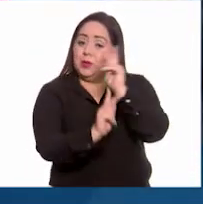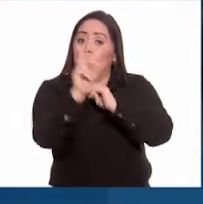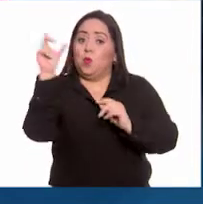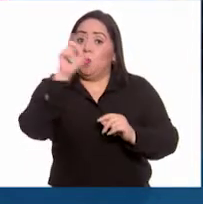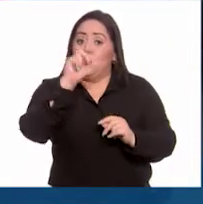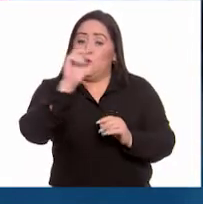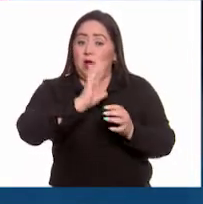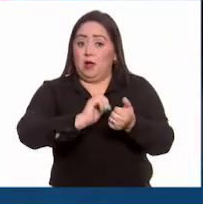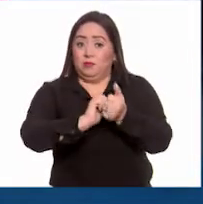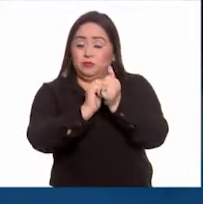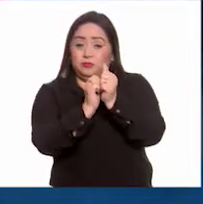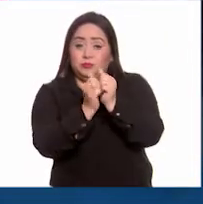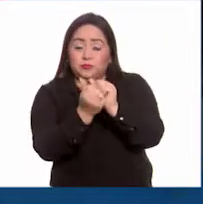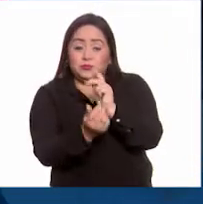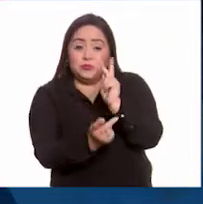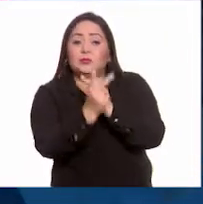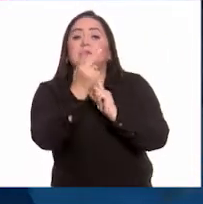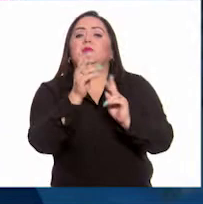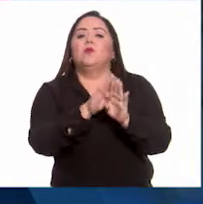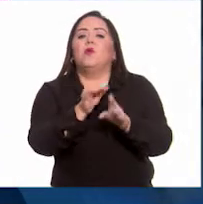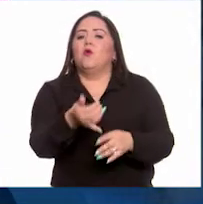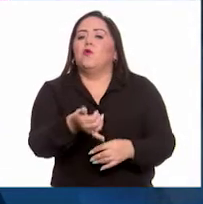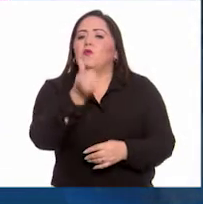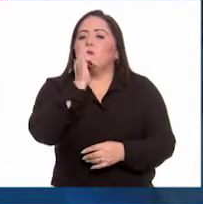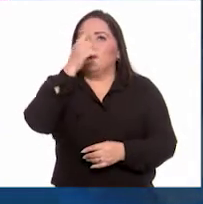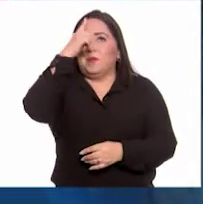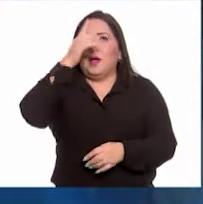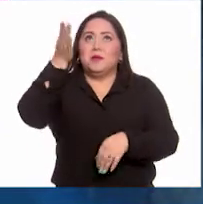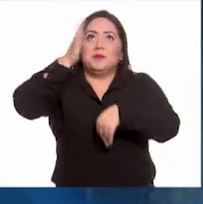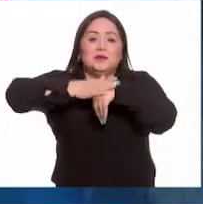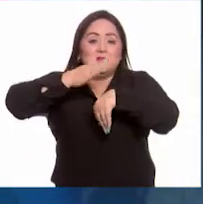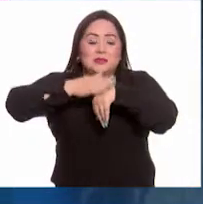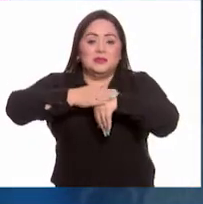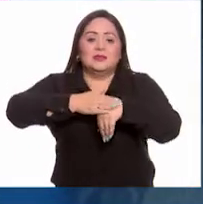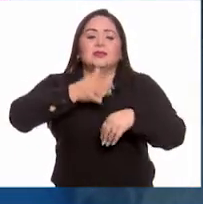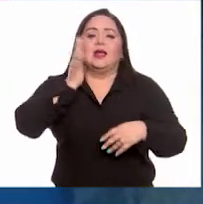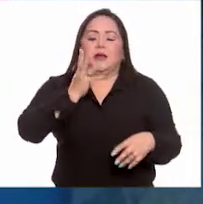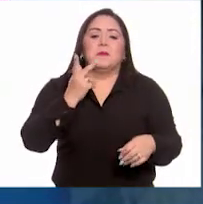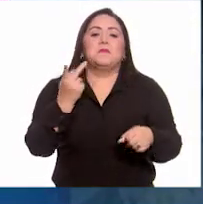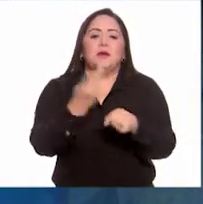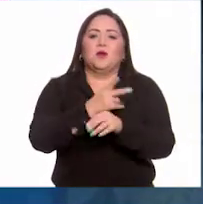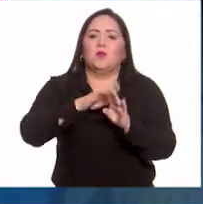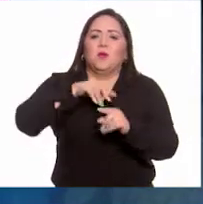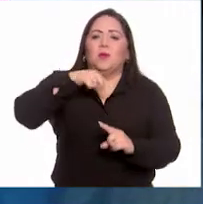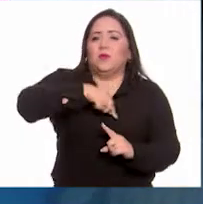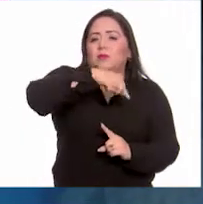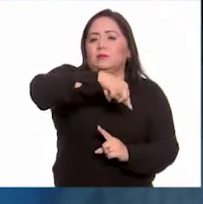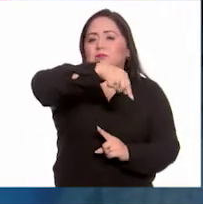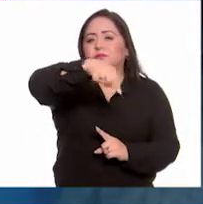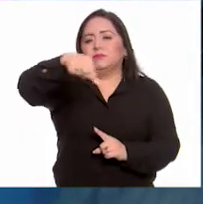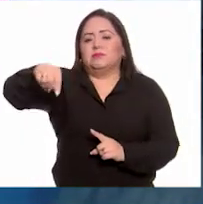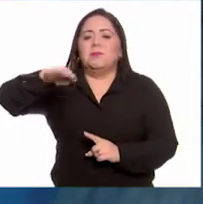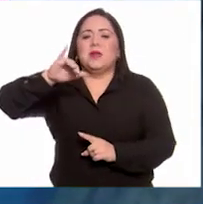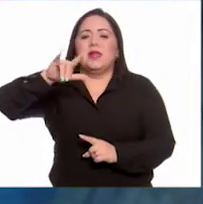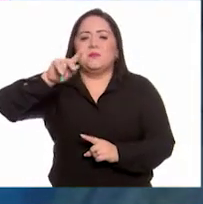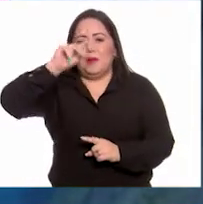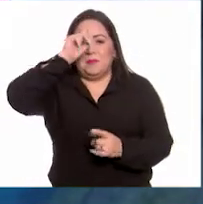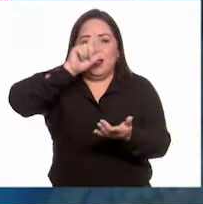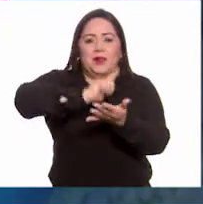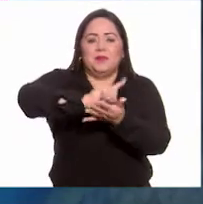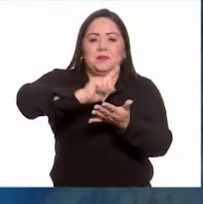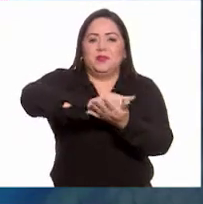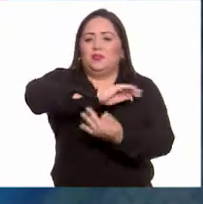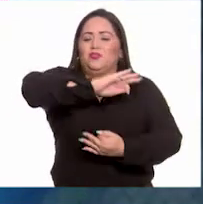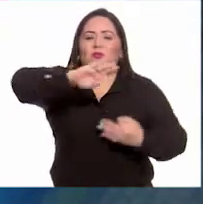se hace la deshierba, se ofrece la bebida para anunciar que se pasará por toda la milpa para hacer la limpieza